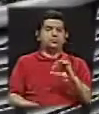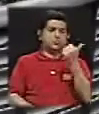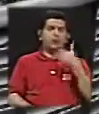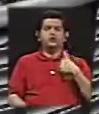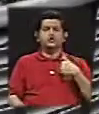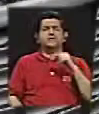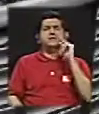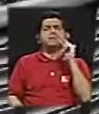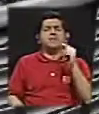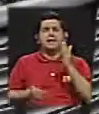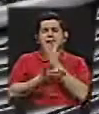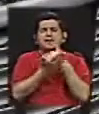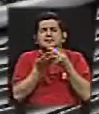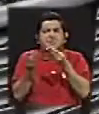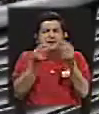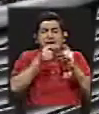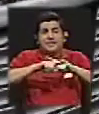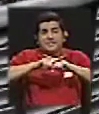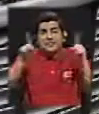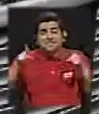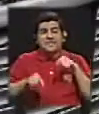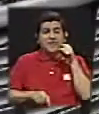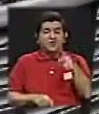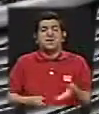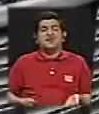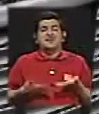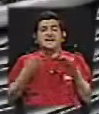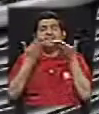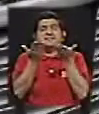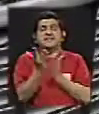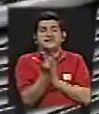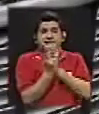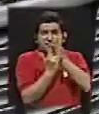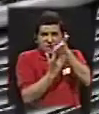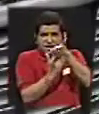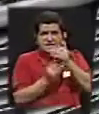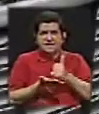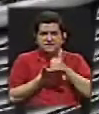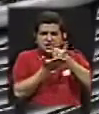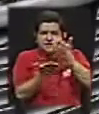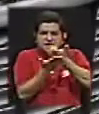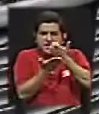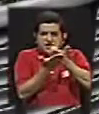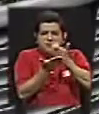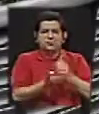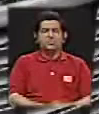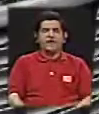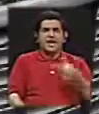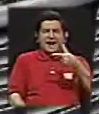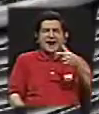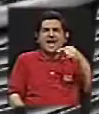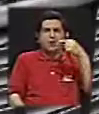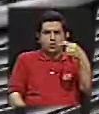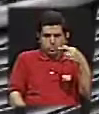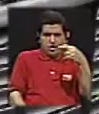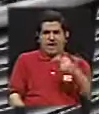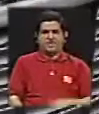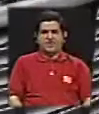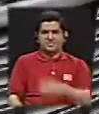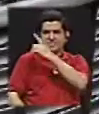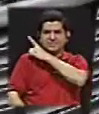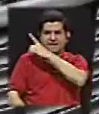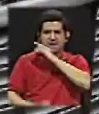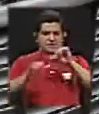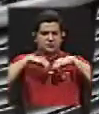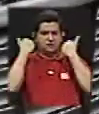tienen pequeñas parcelas, pero esas parcelas fueron dadas a través de bonos de vivienda que Genaro Gutiérrez, el director